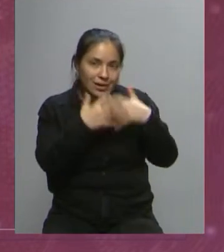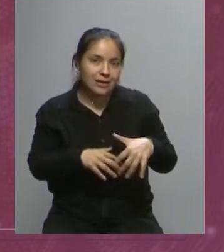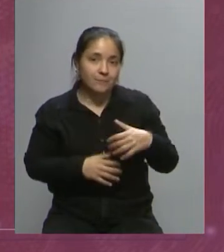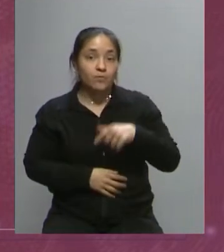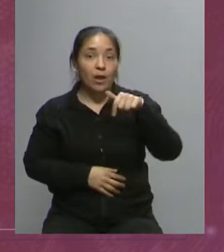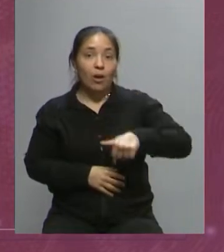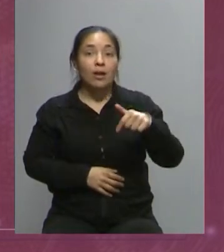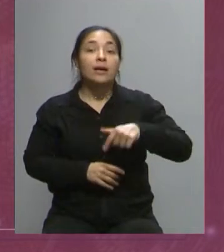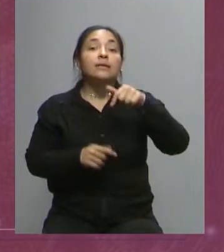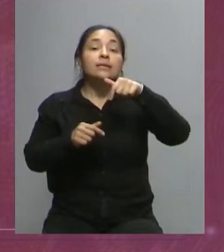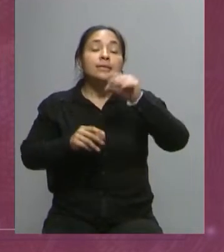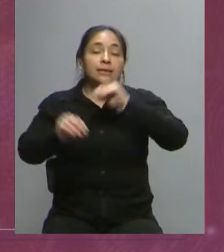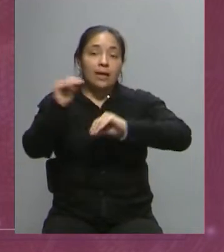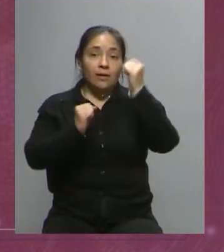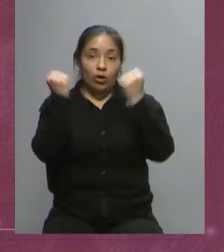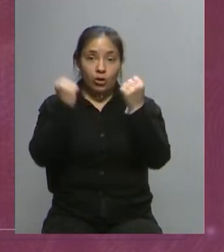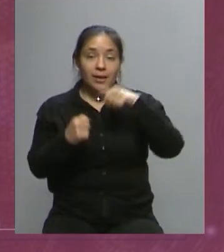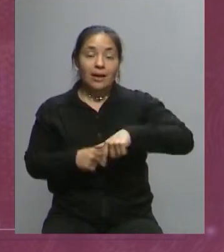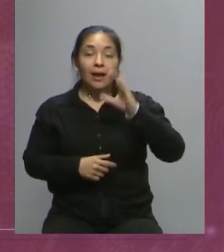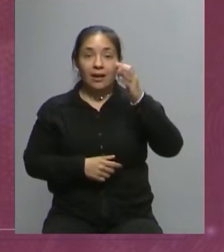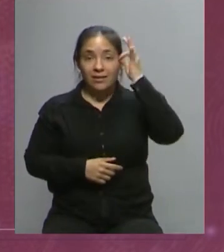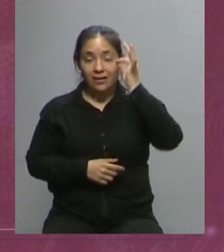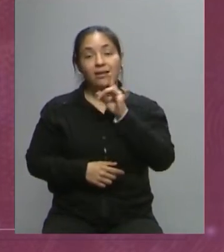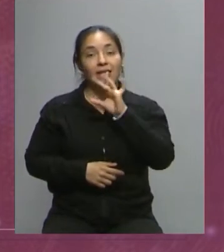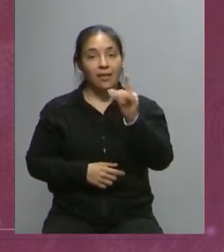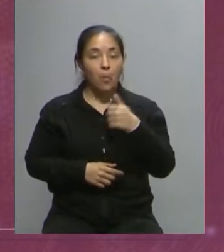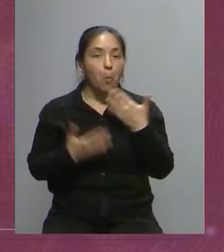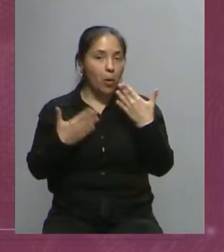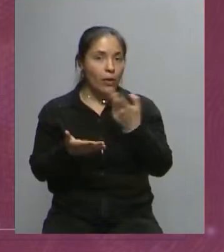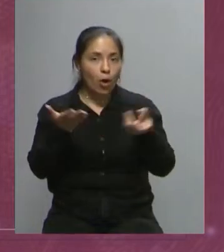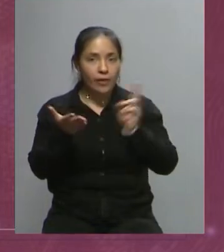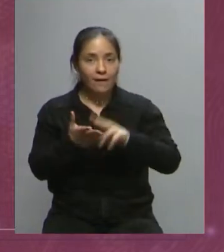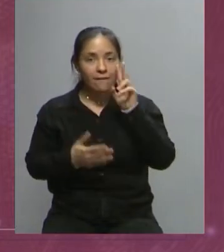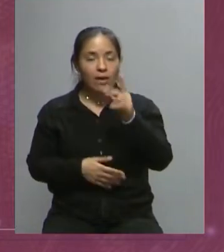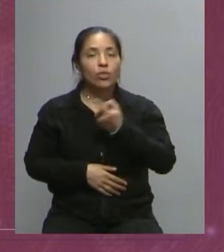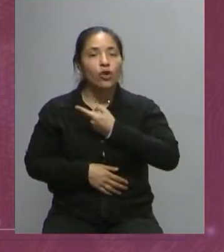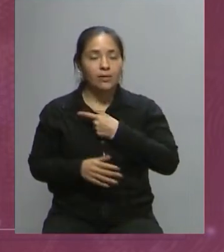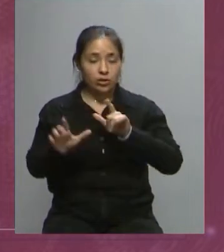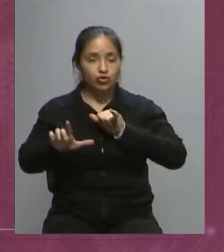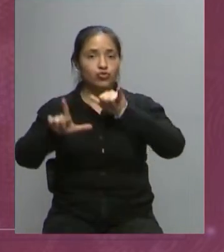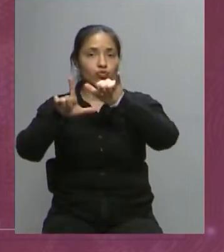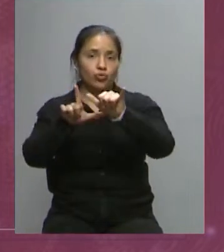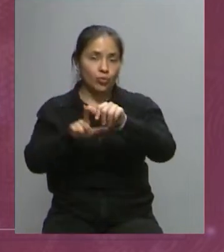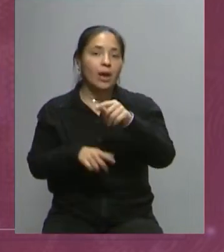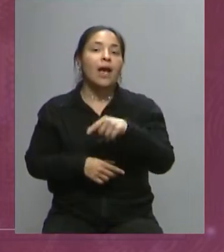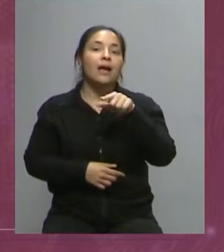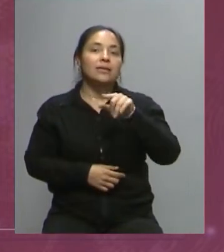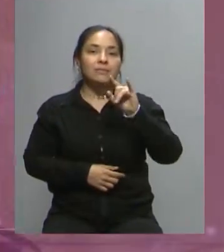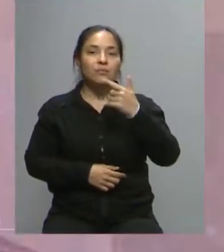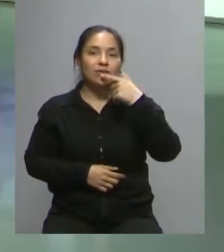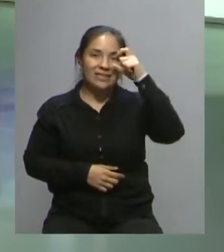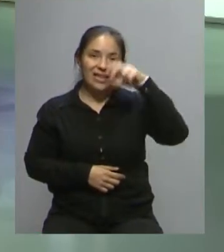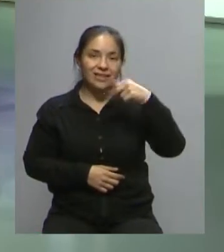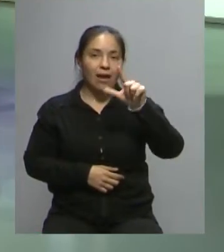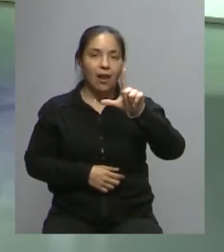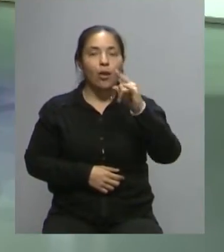Chat Económico, aquí en el 30 de la TDA. Recuerden que nos pueden volver a ver a través de nuestro canal de YouTube, el de Señalú. Ya regresamos.